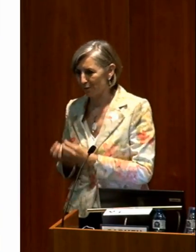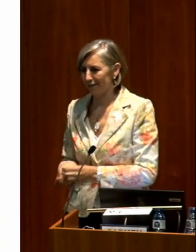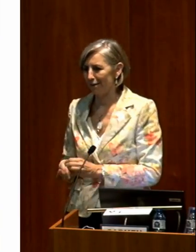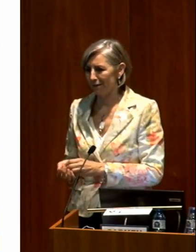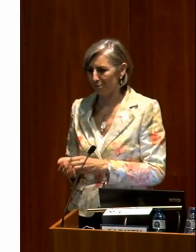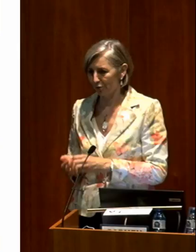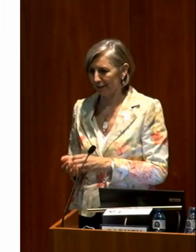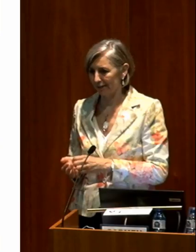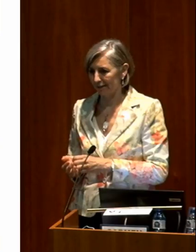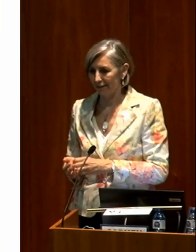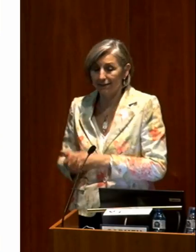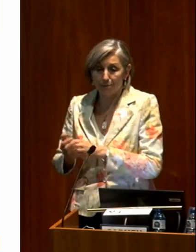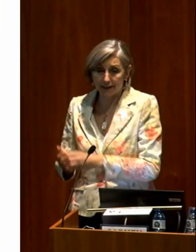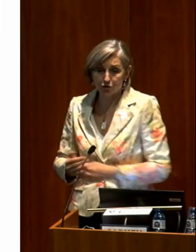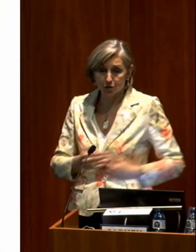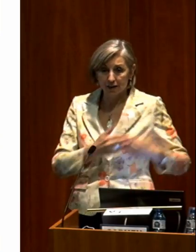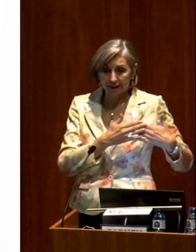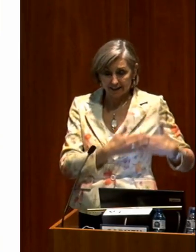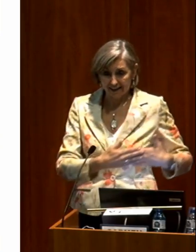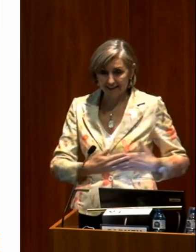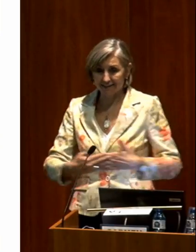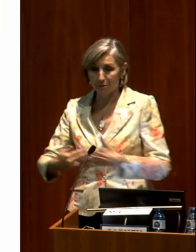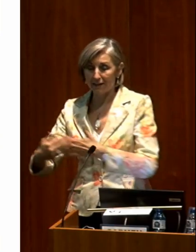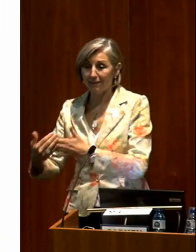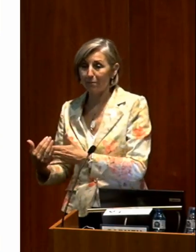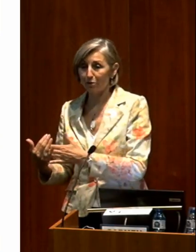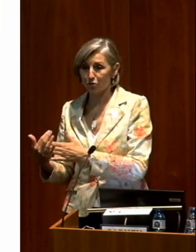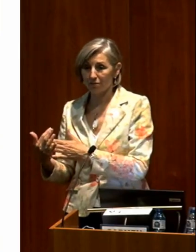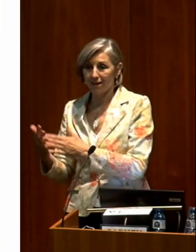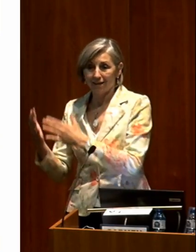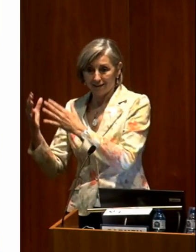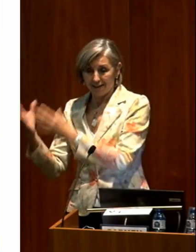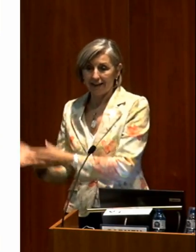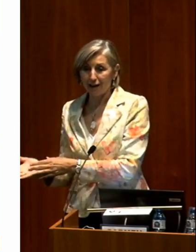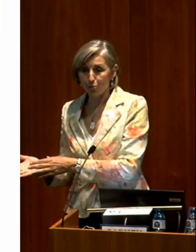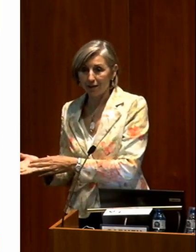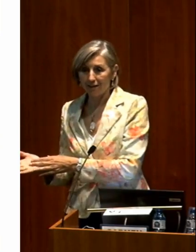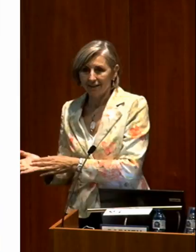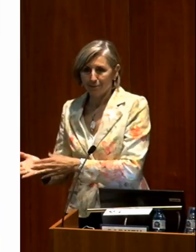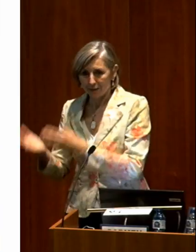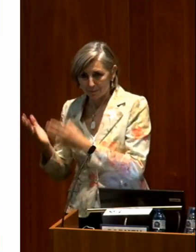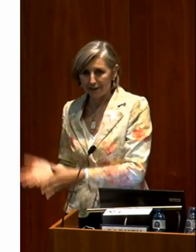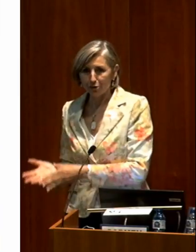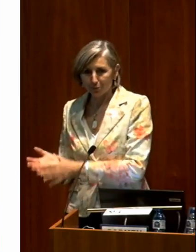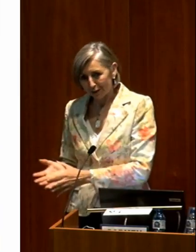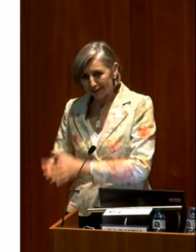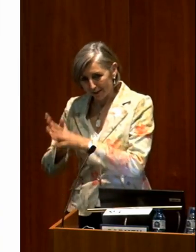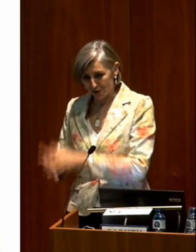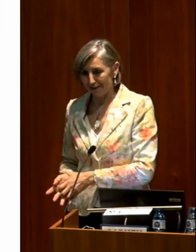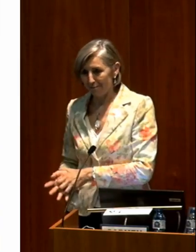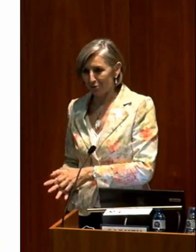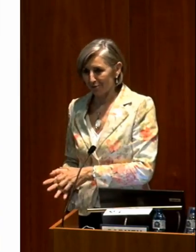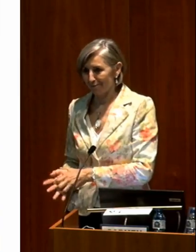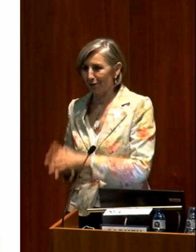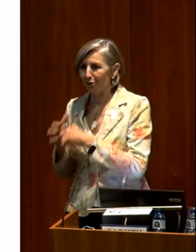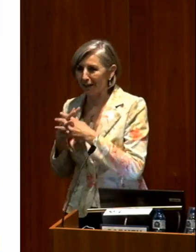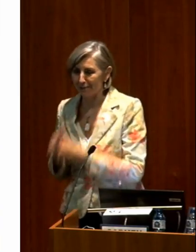Eso es lo verdaderamente importante. Y si para eso el sistema de andamios ayuda, bienvenido Bruner y los